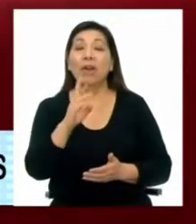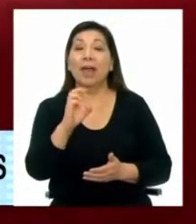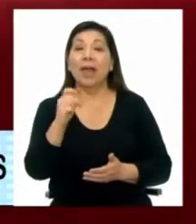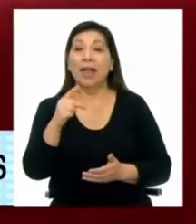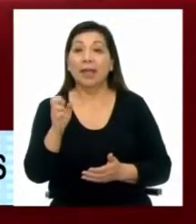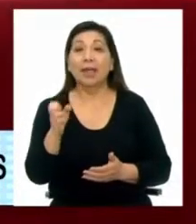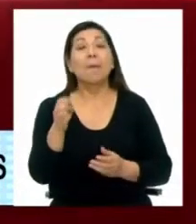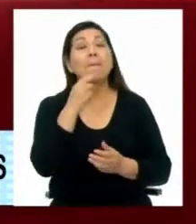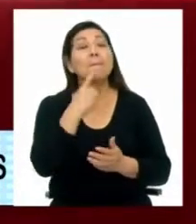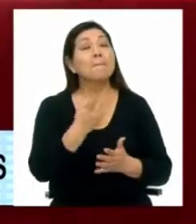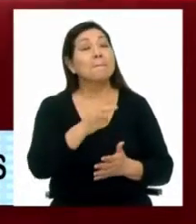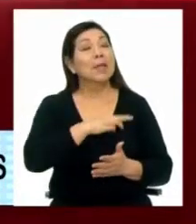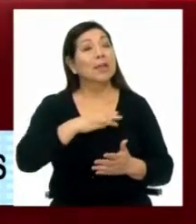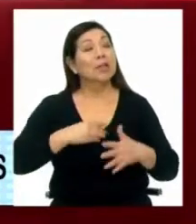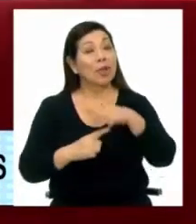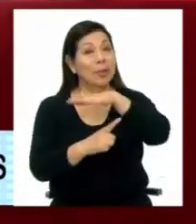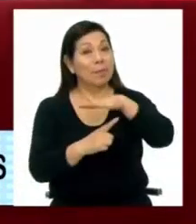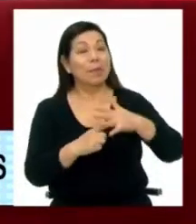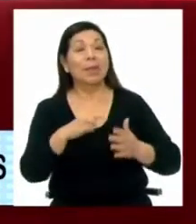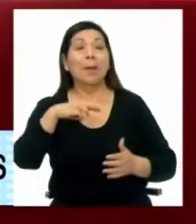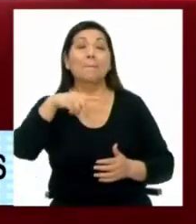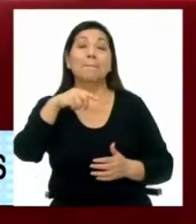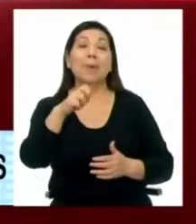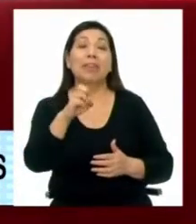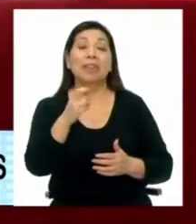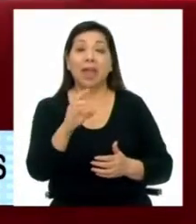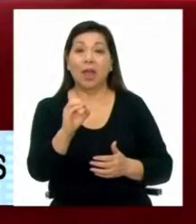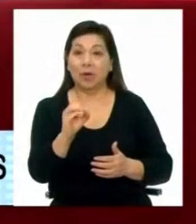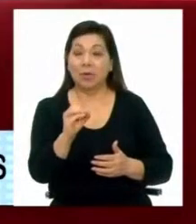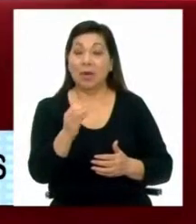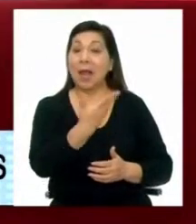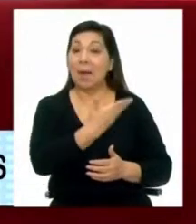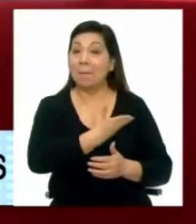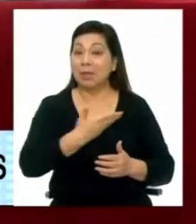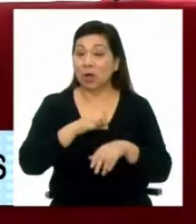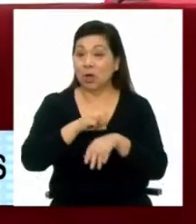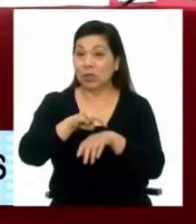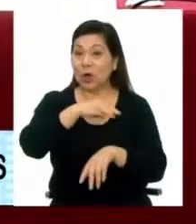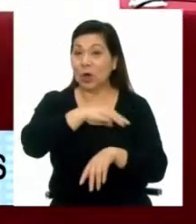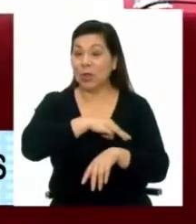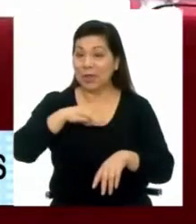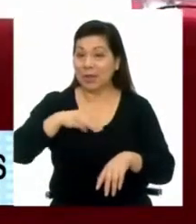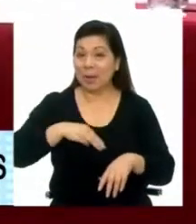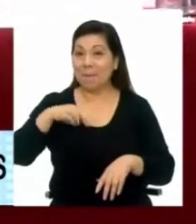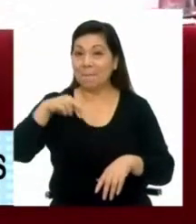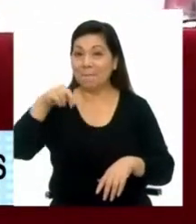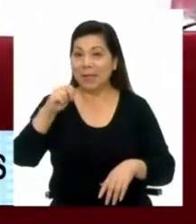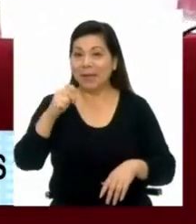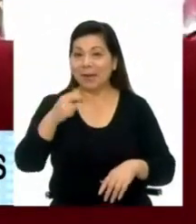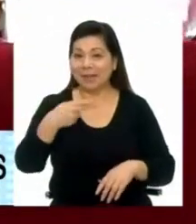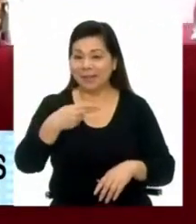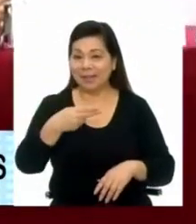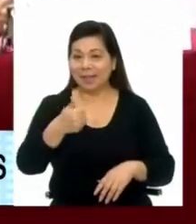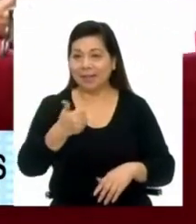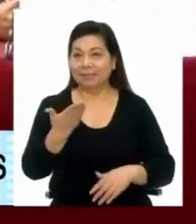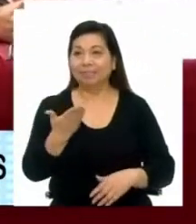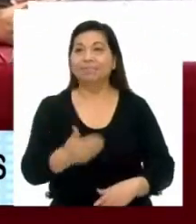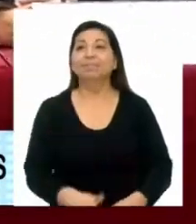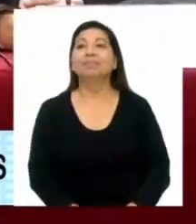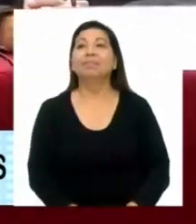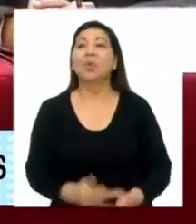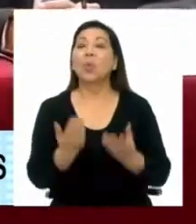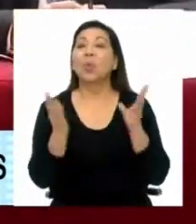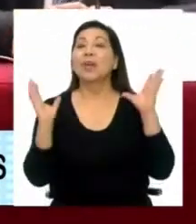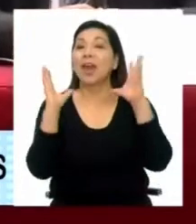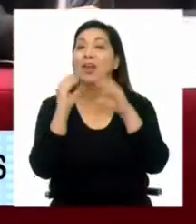el ministro del Ambiente, Rubén Ramírez Mateo. Con ustedes, la presidenta del Consejo de Ministros, Mirta Vázquez.